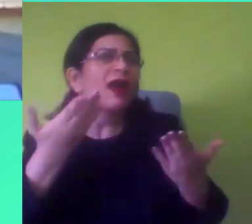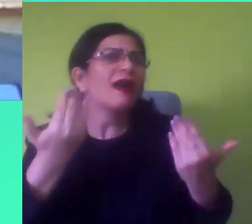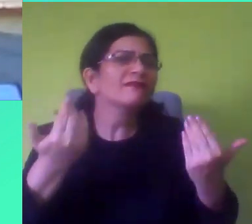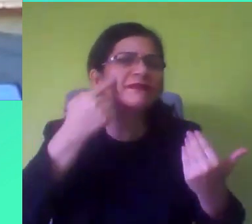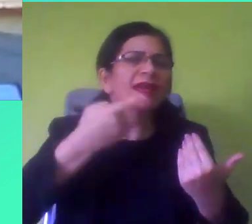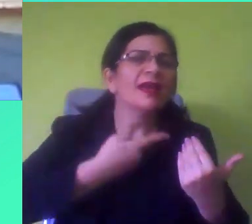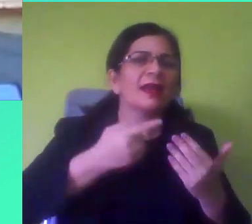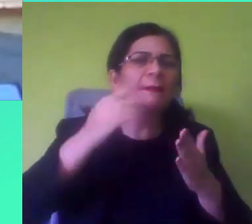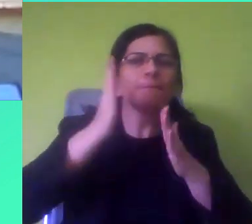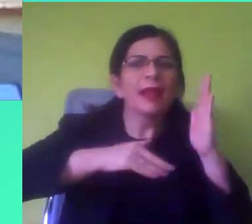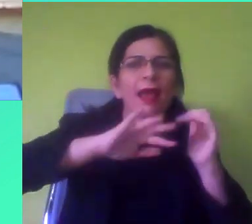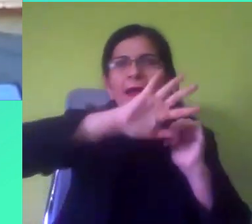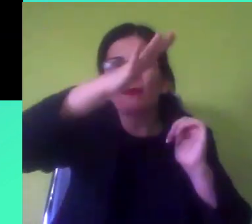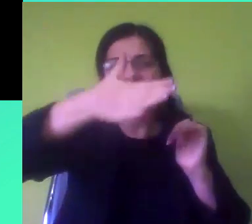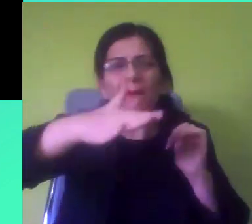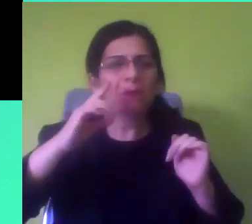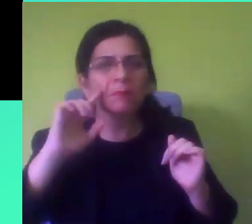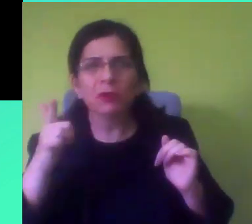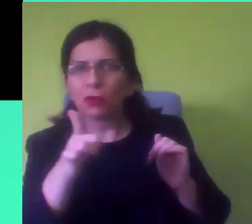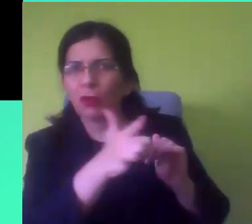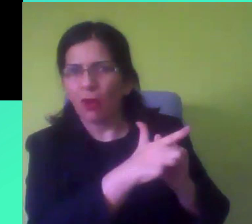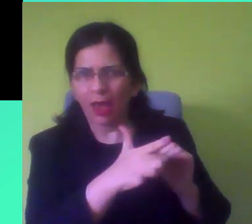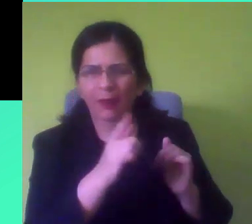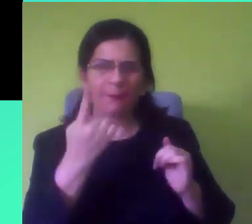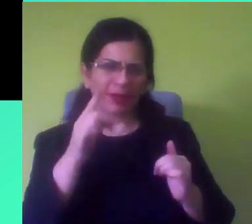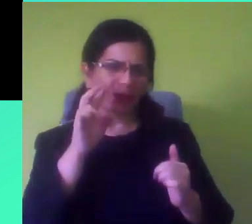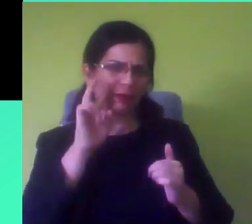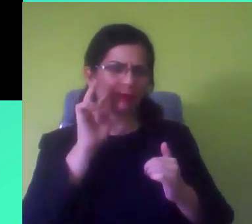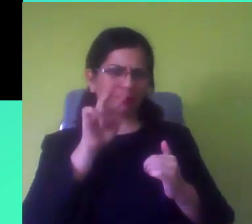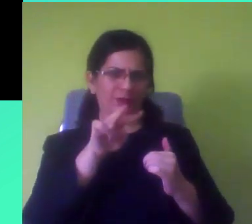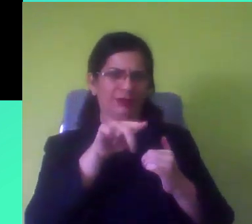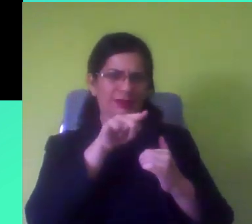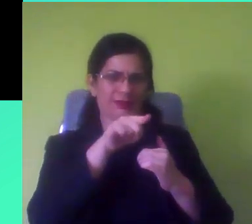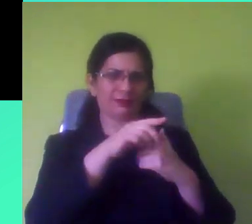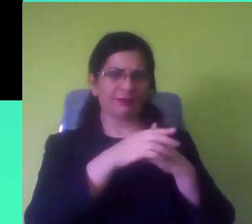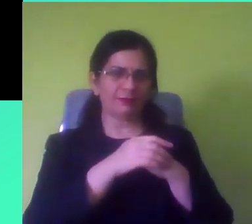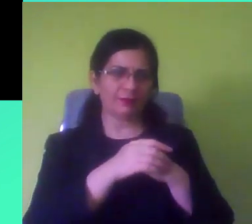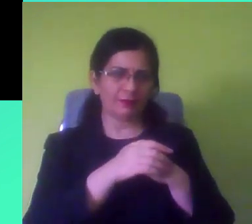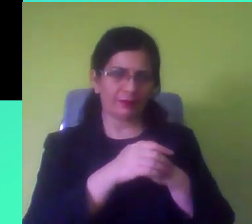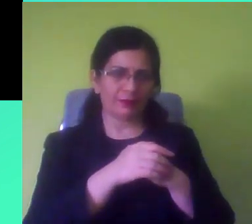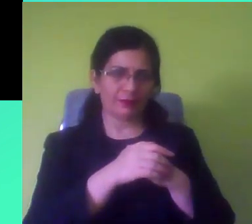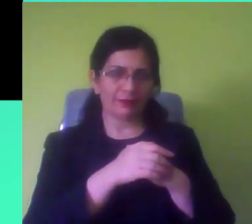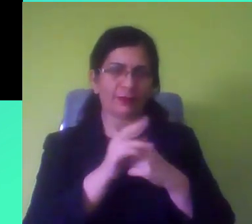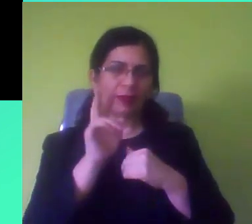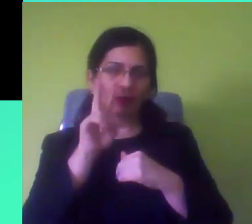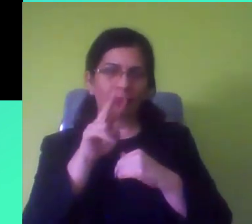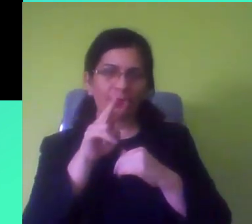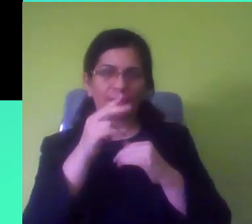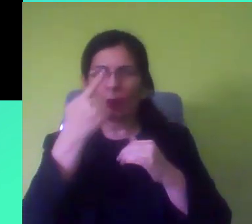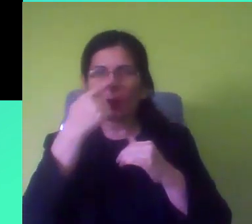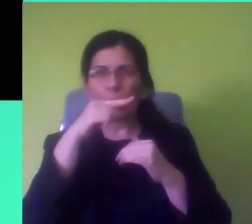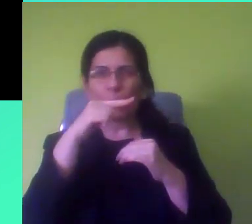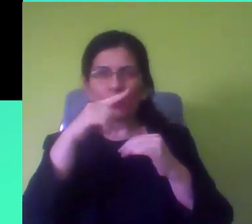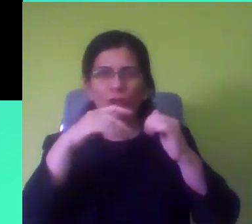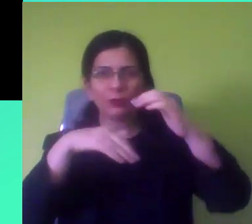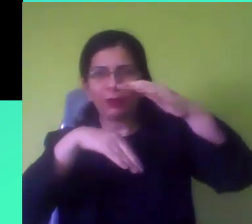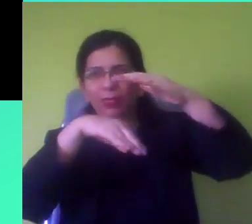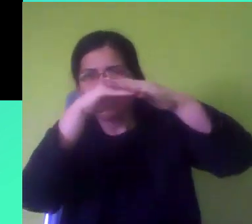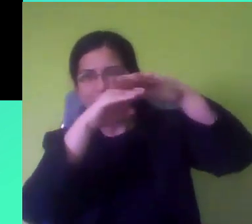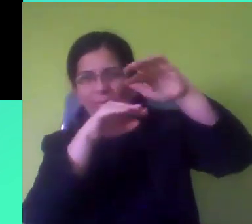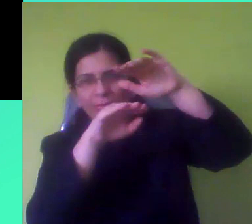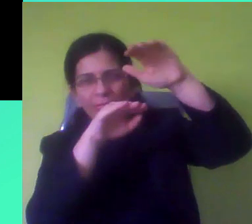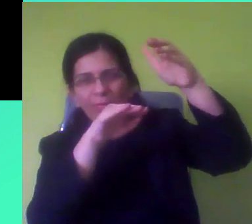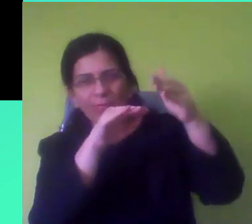ningún lugar en la ladera, pero sí vemos una forma que sobresale de la ladera, que es justamente por el proceso